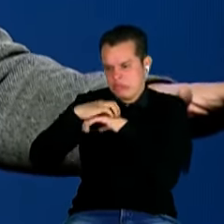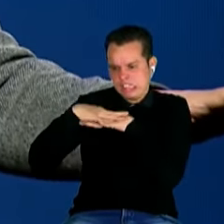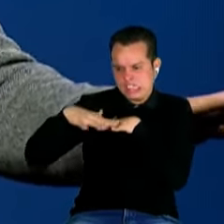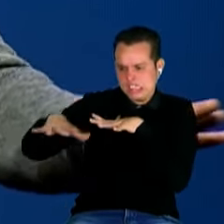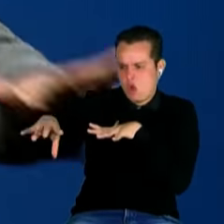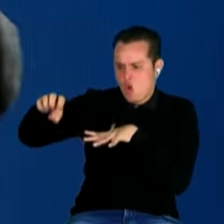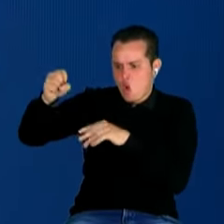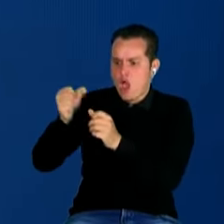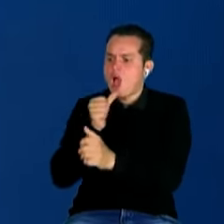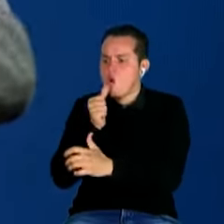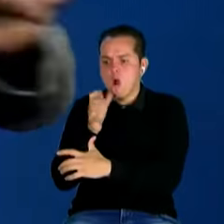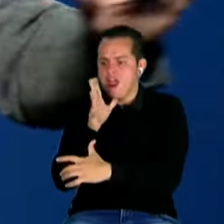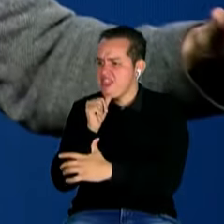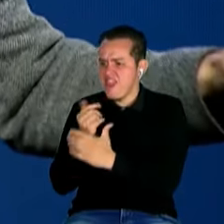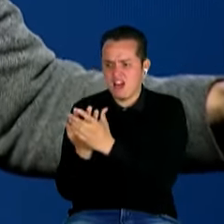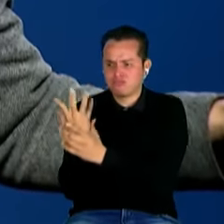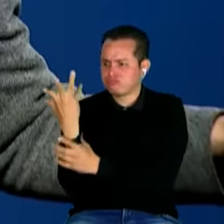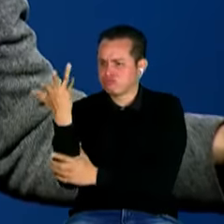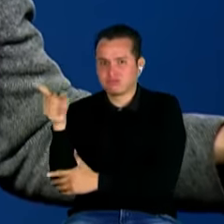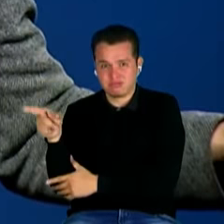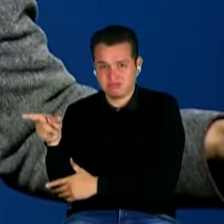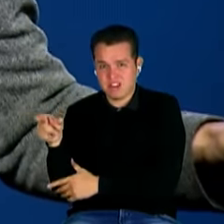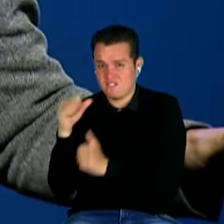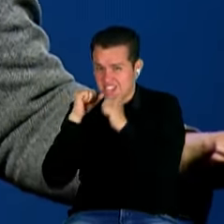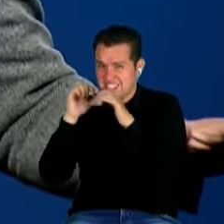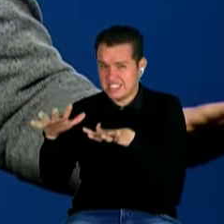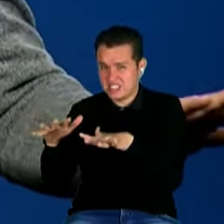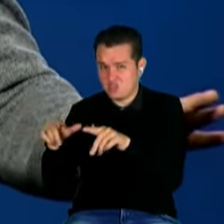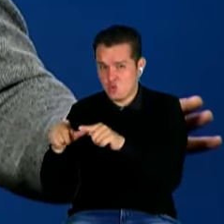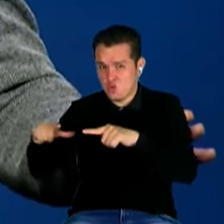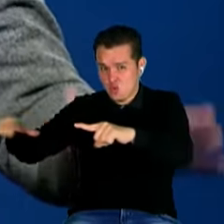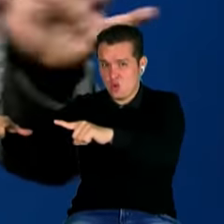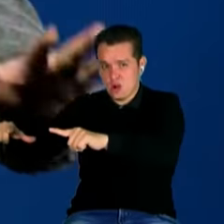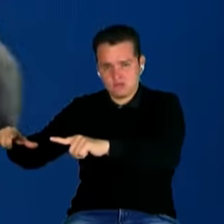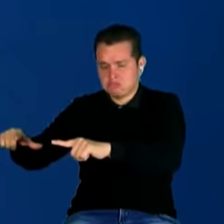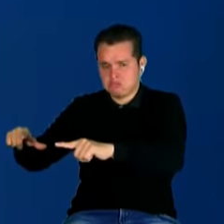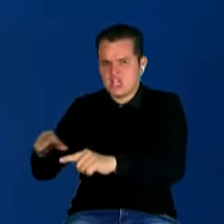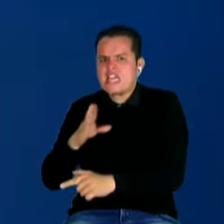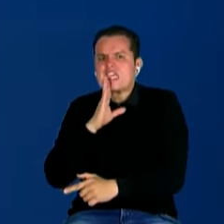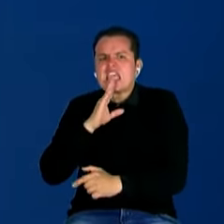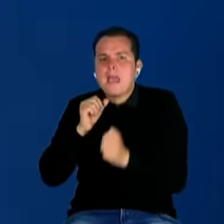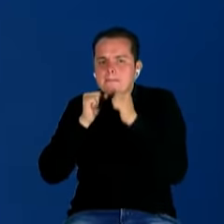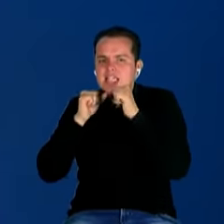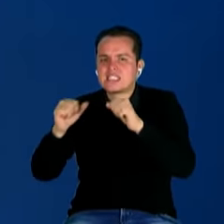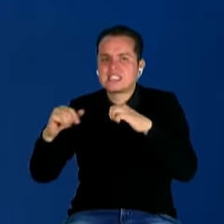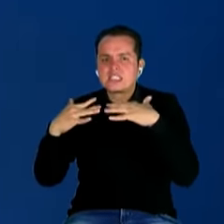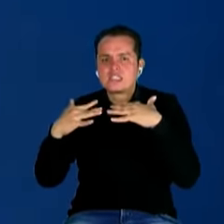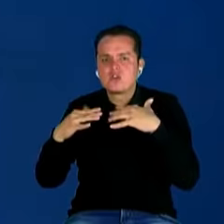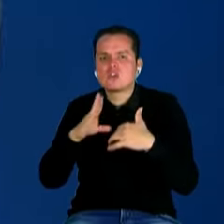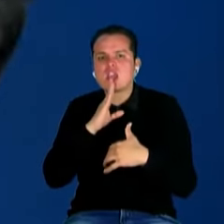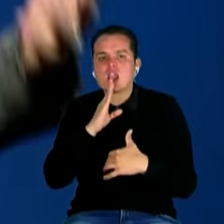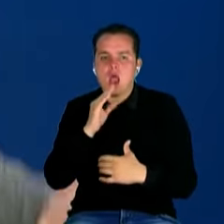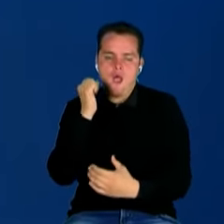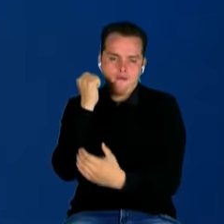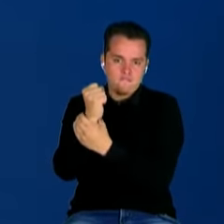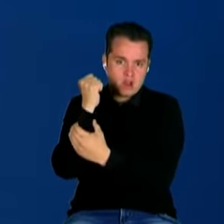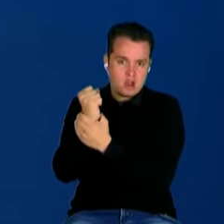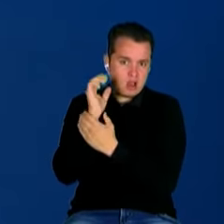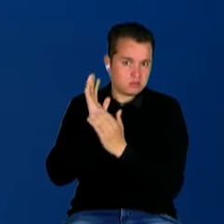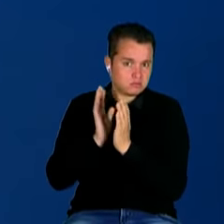ese, el desierto ese, ¿era un lugar bendecido? No. ¿Quién era el que era bendecido?